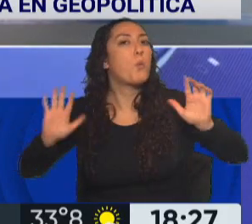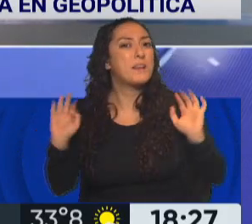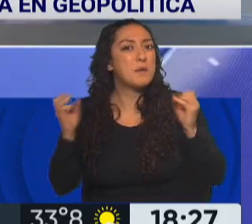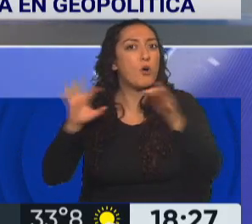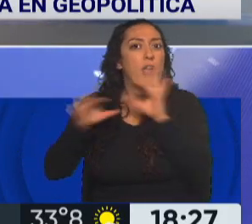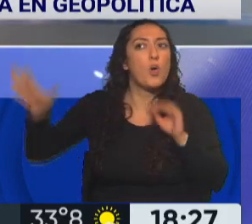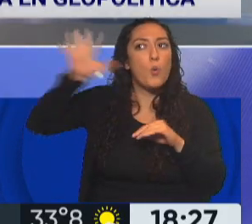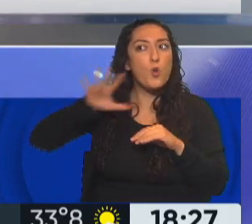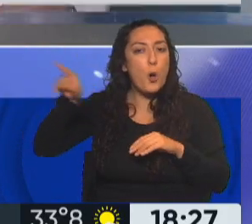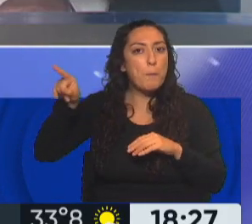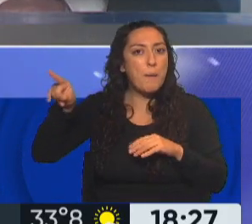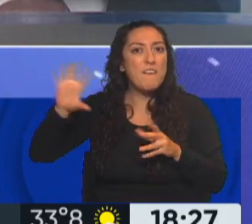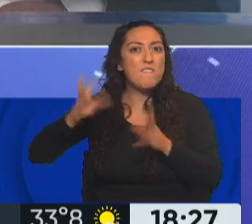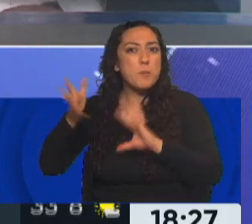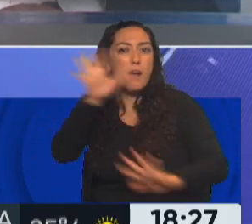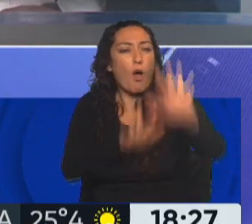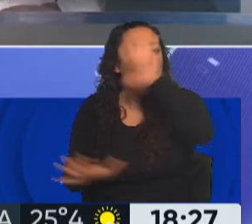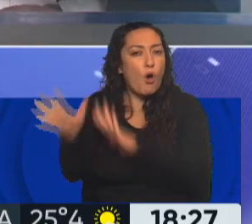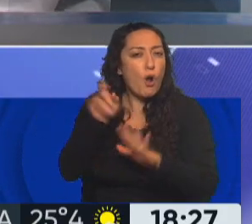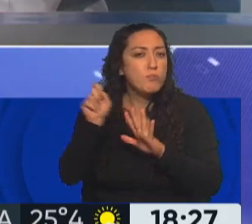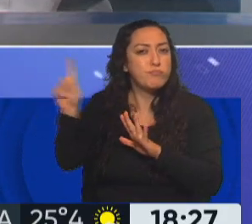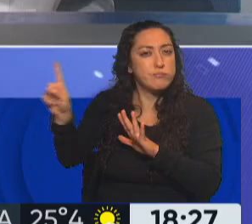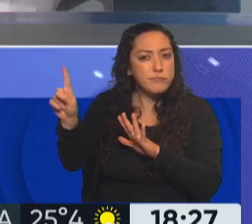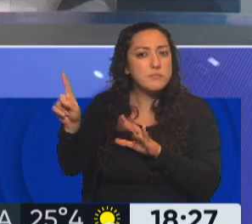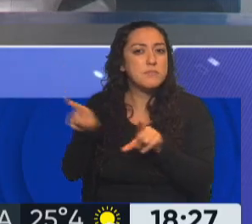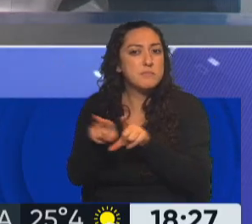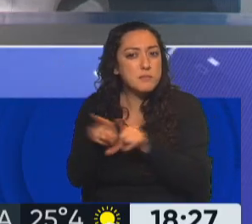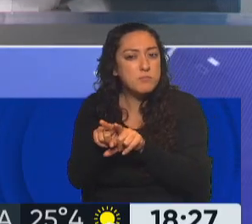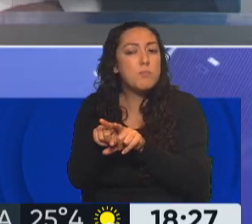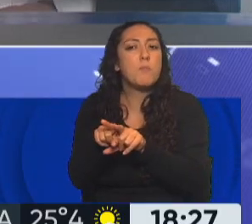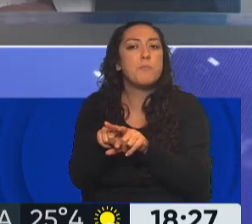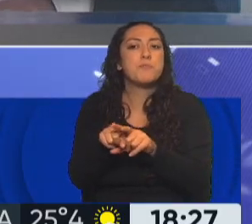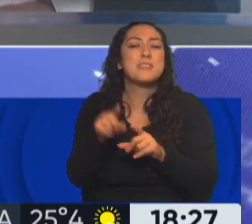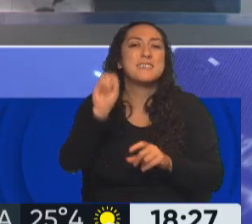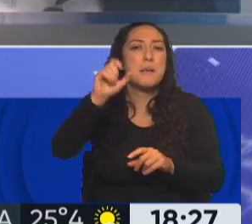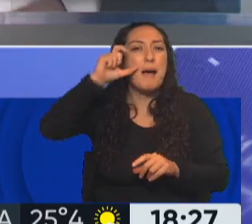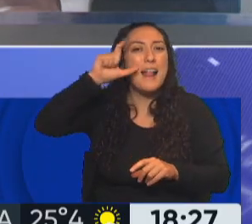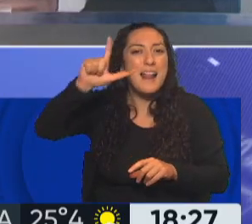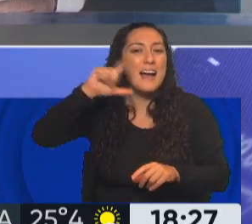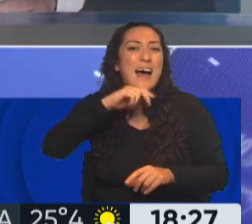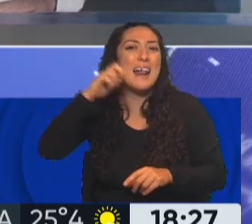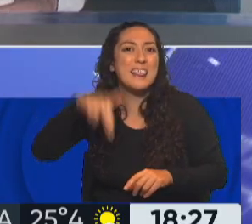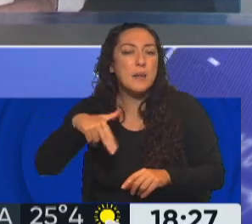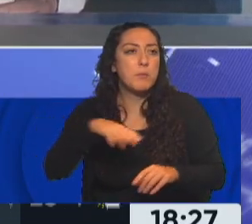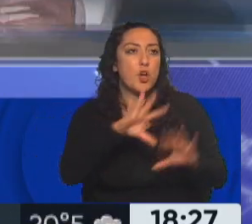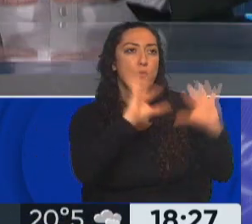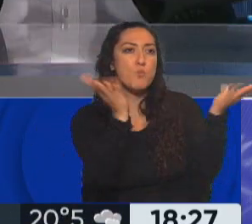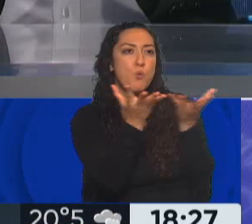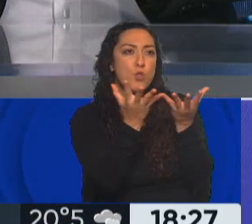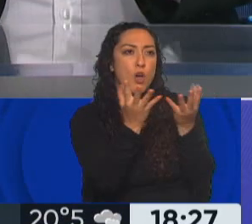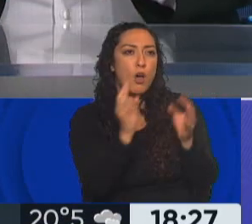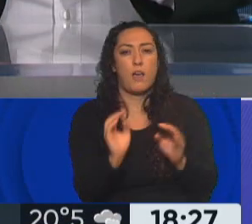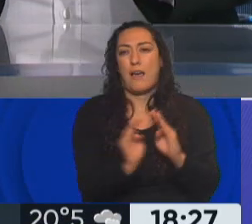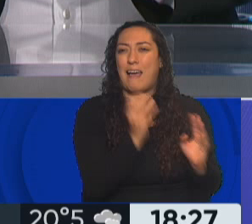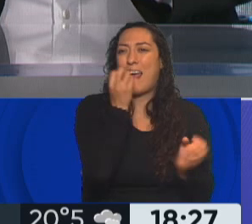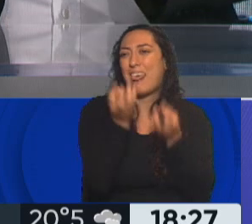diseño basado en lo que Josep Borrell denomina el jardín. Pero el mundo no es un jardín, el mundo es una jungla. Lo de